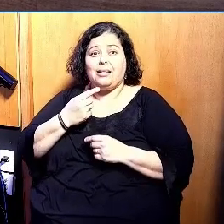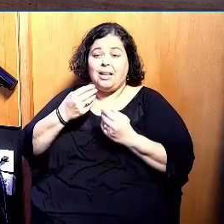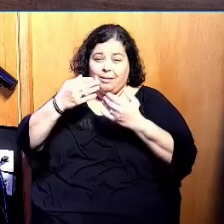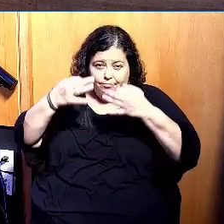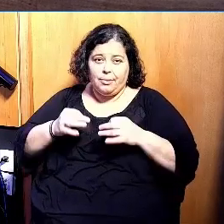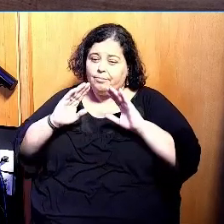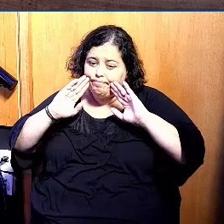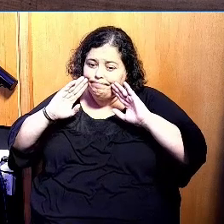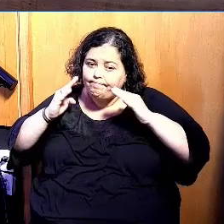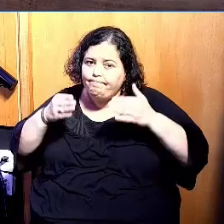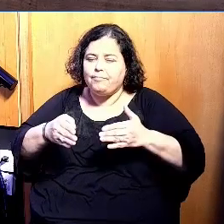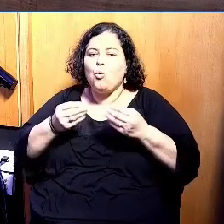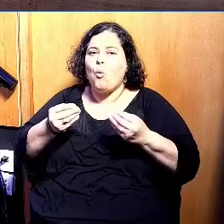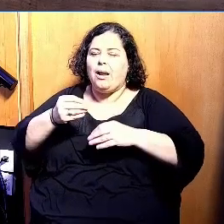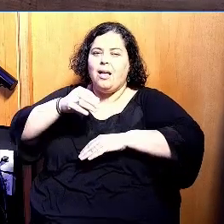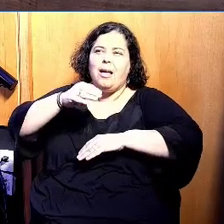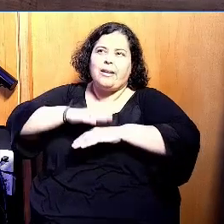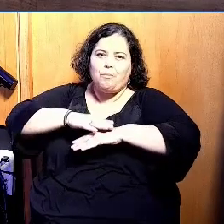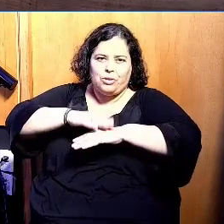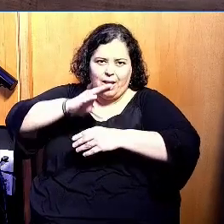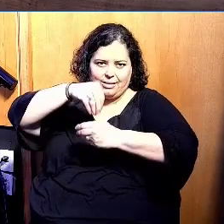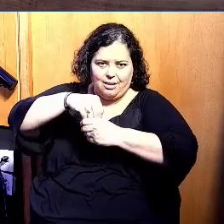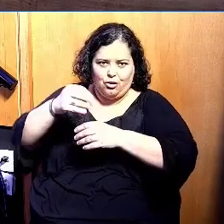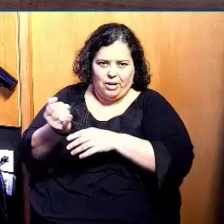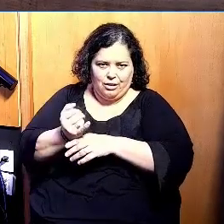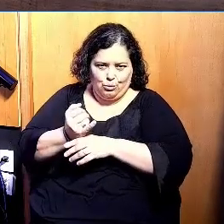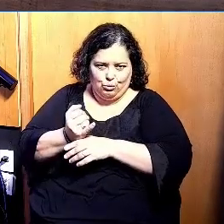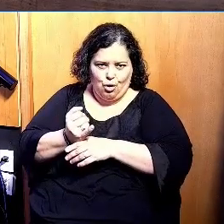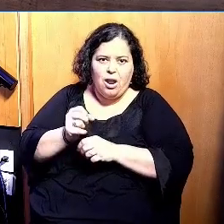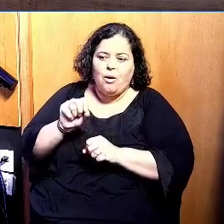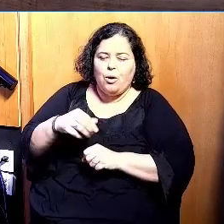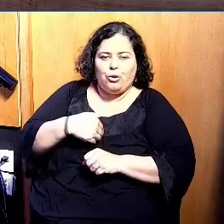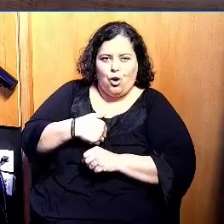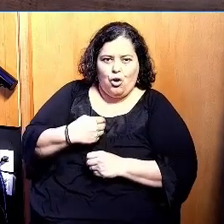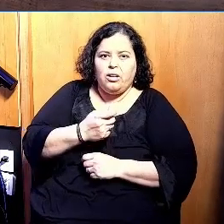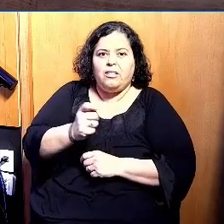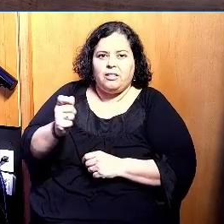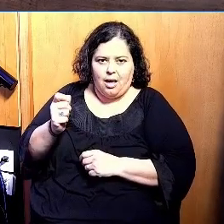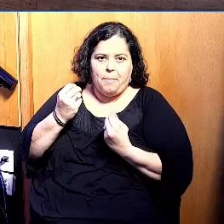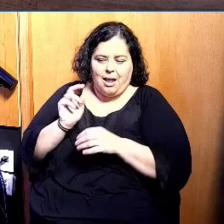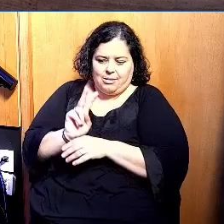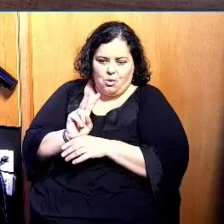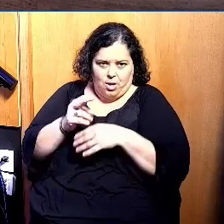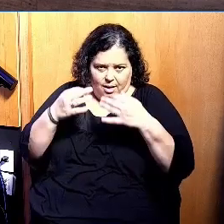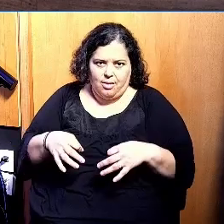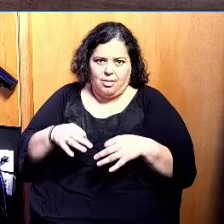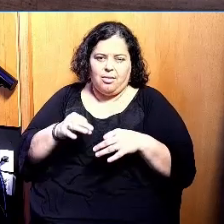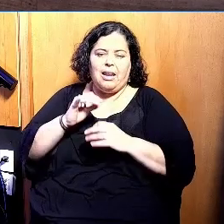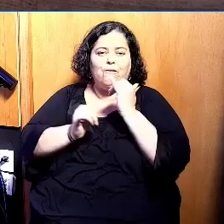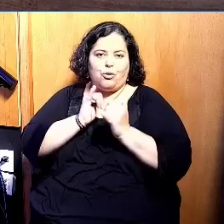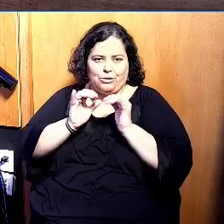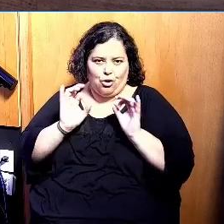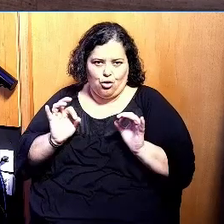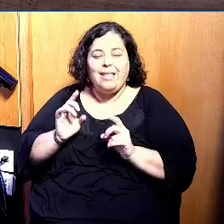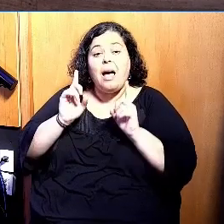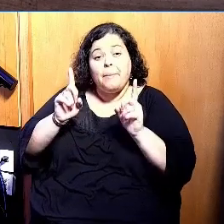empezar a establecer roles y responsabilidades dentro de la institución que también hacen a la seguridad de los datos, ¿no?